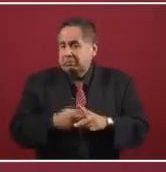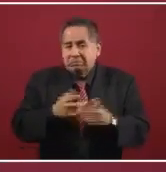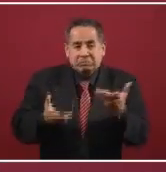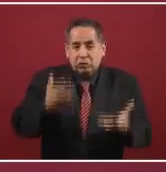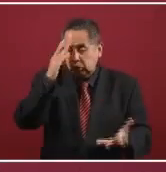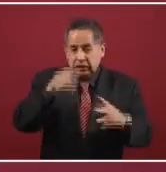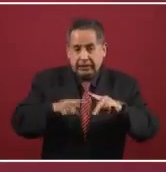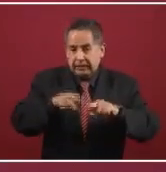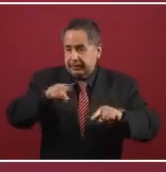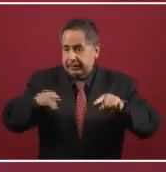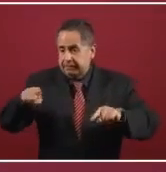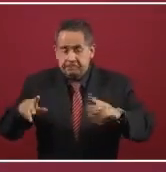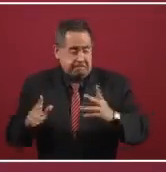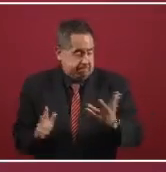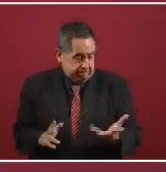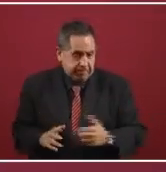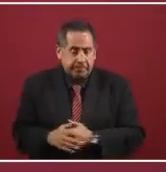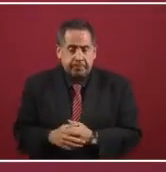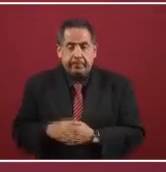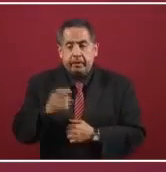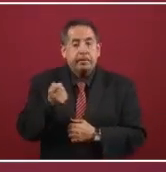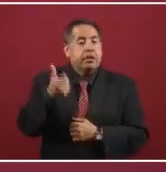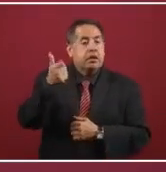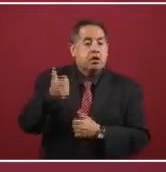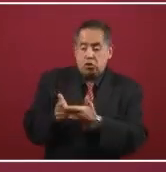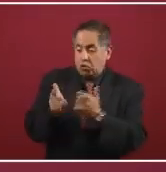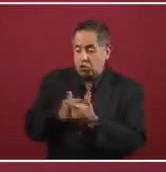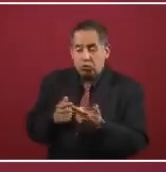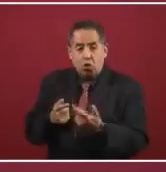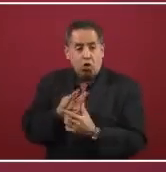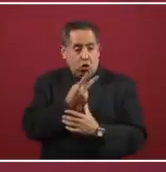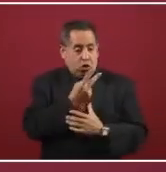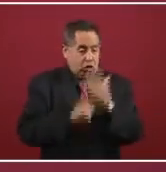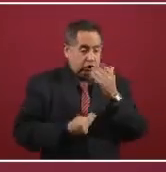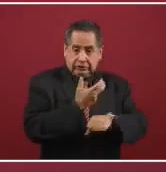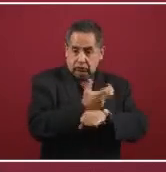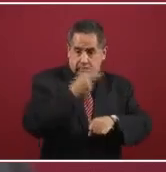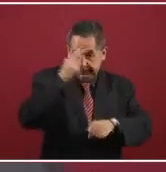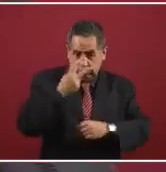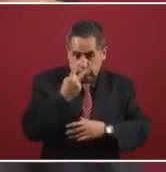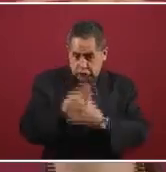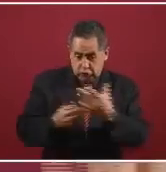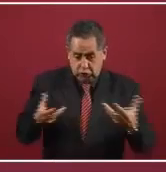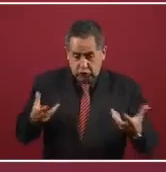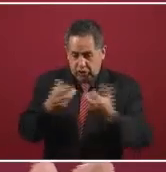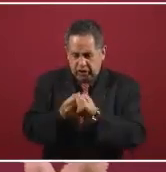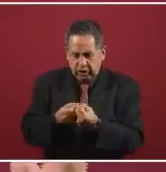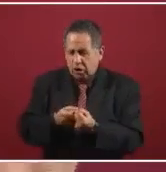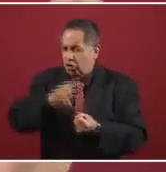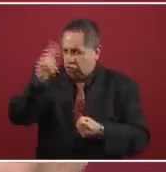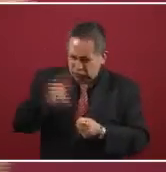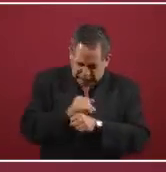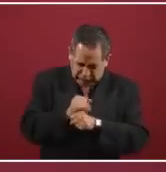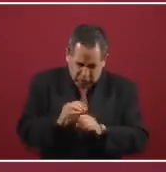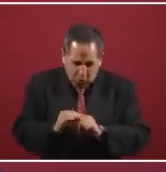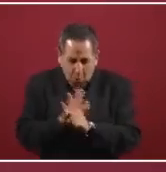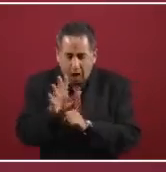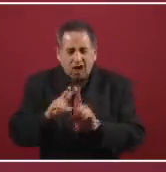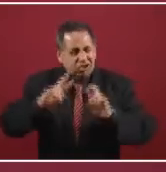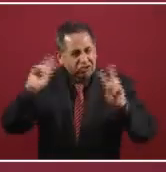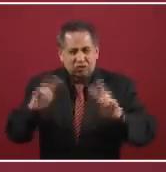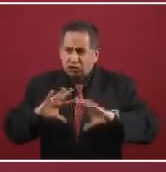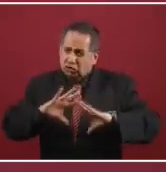Una de las primeras cuestiones que tiene que hacer el grupo binacional es determinar cuál es este universo y cómo está